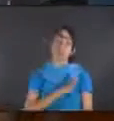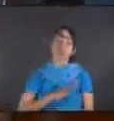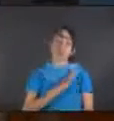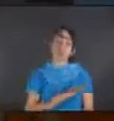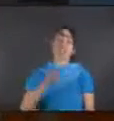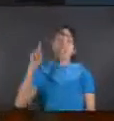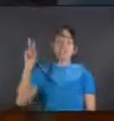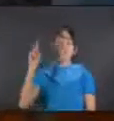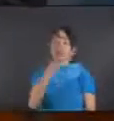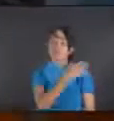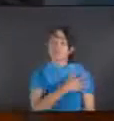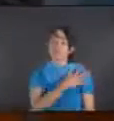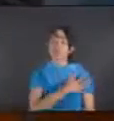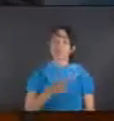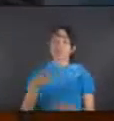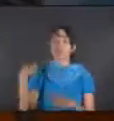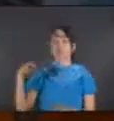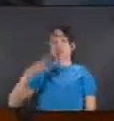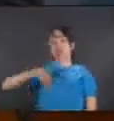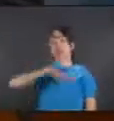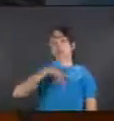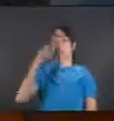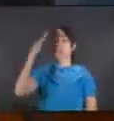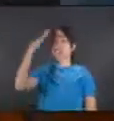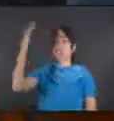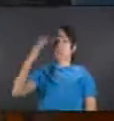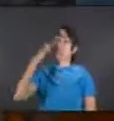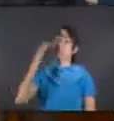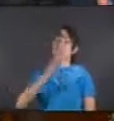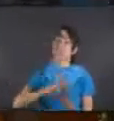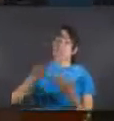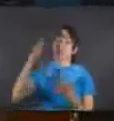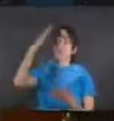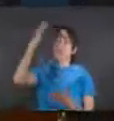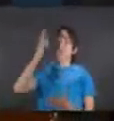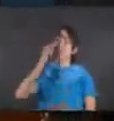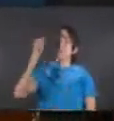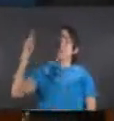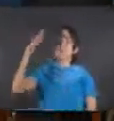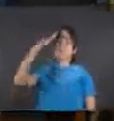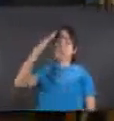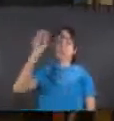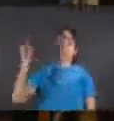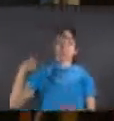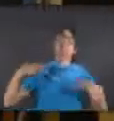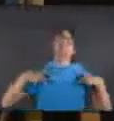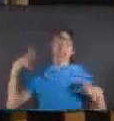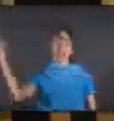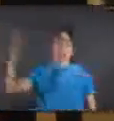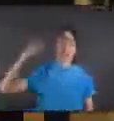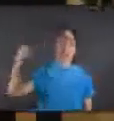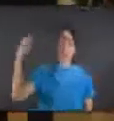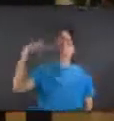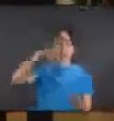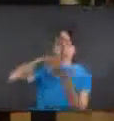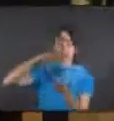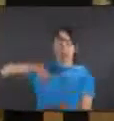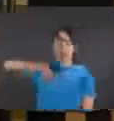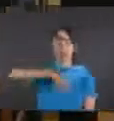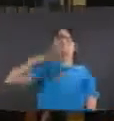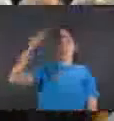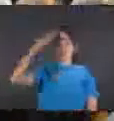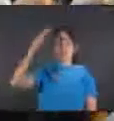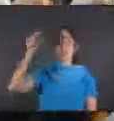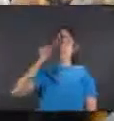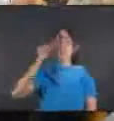a tu bondad y tu misericordia extiendas también tu mano poderosa, tu auxilio, Señor, en medio de